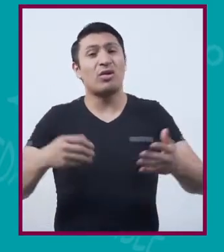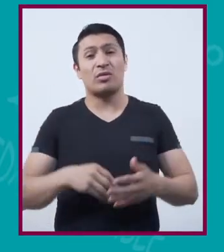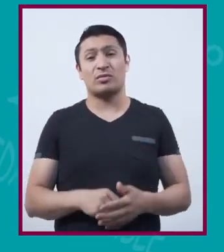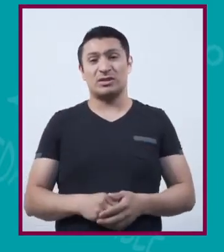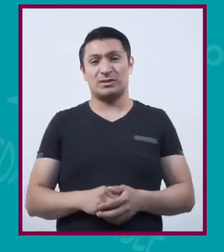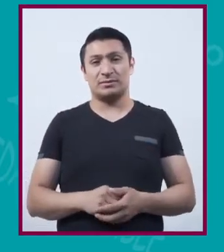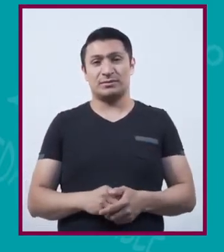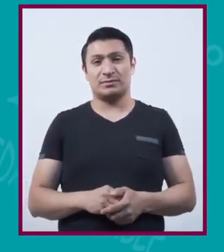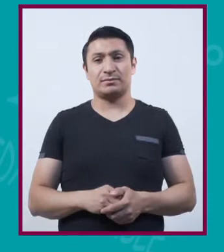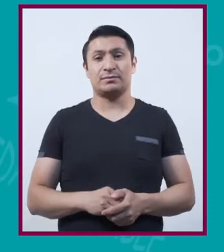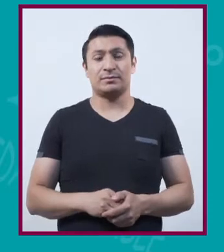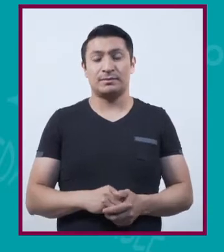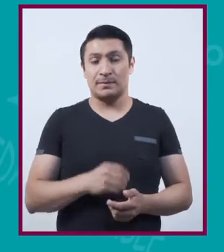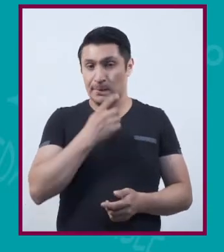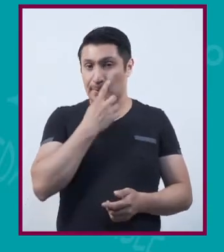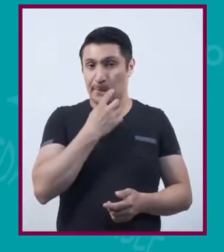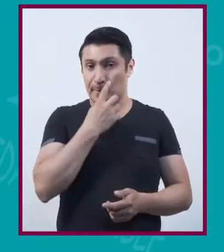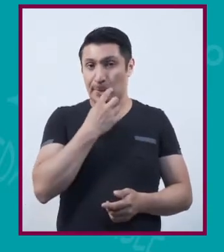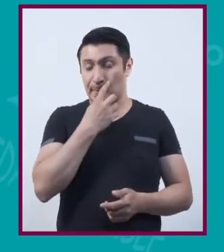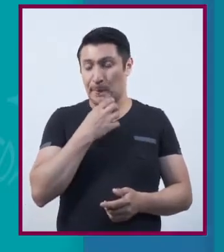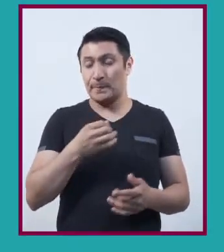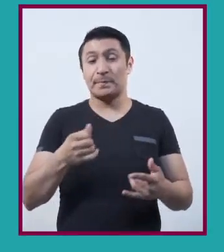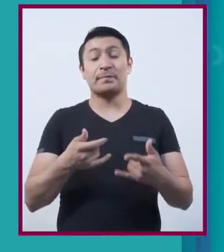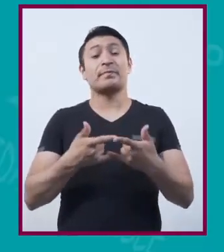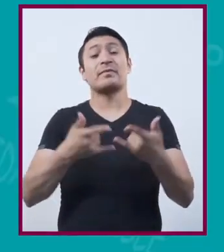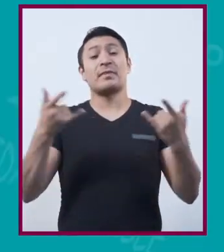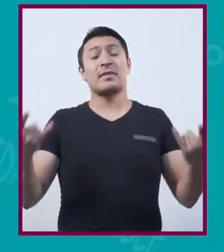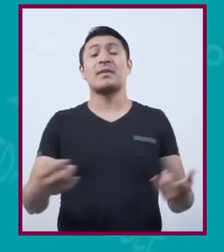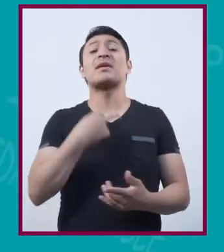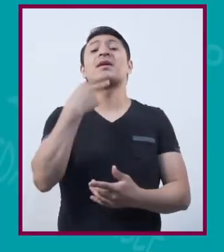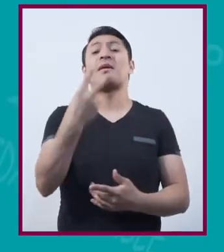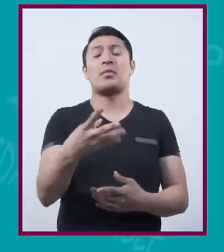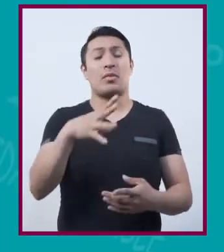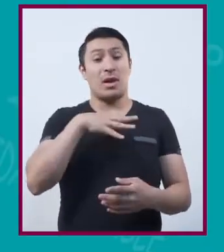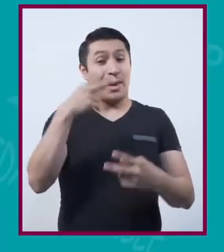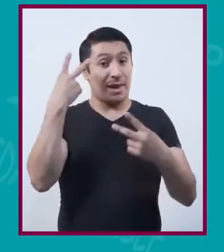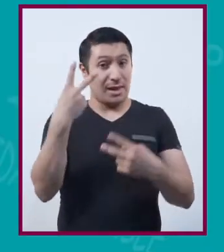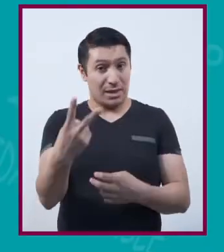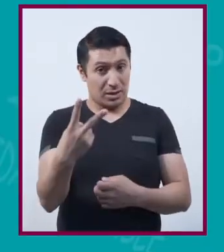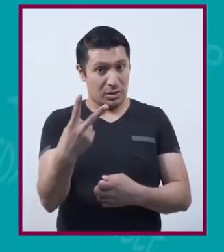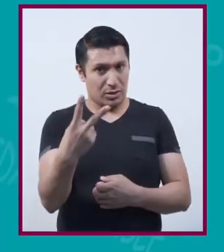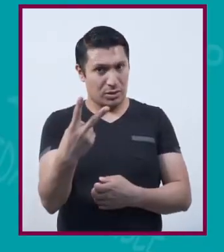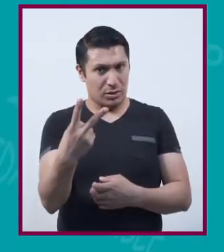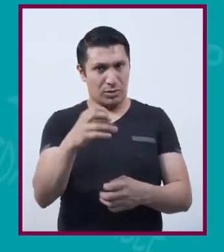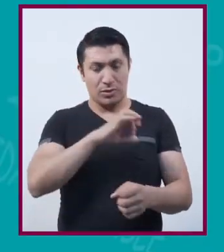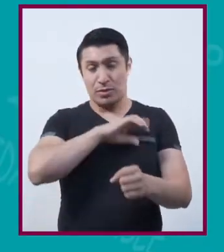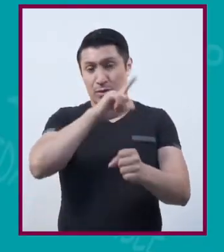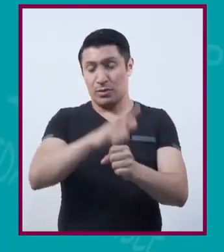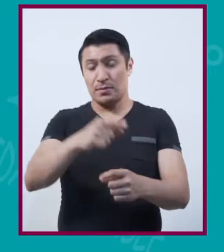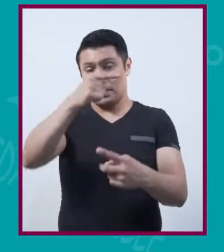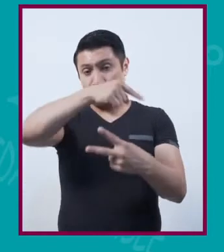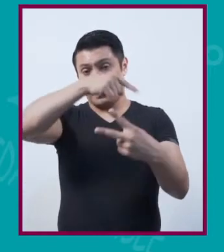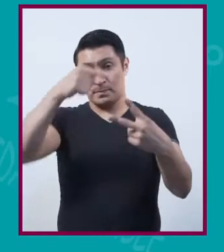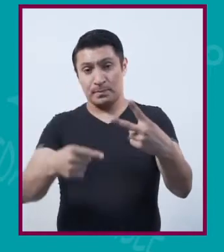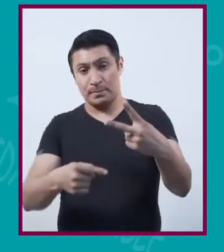las autobiografías y las narrativas? La historia oral tiene